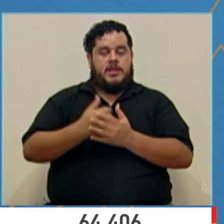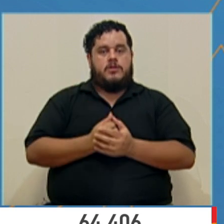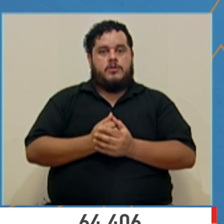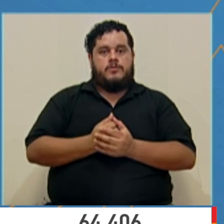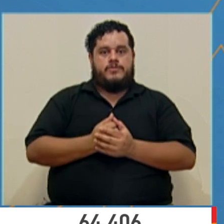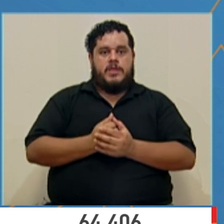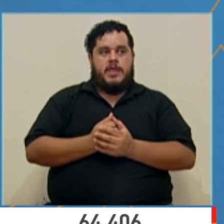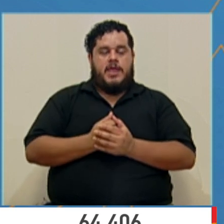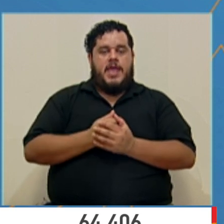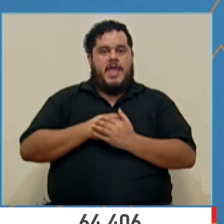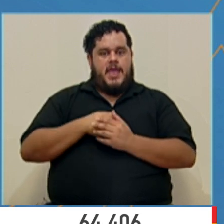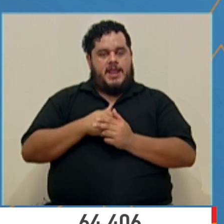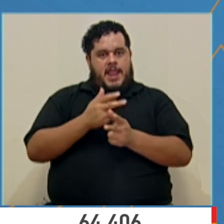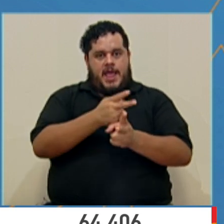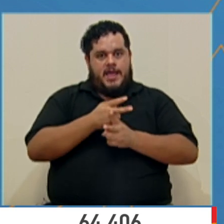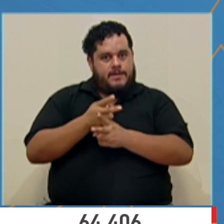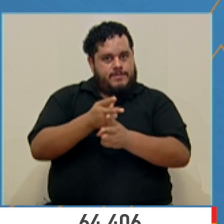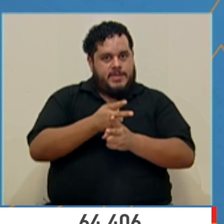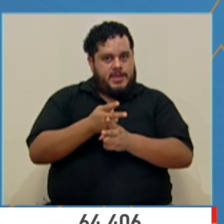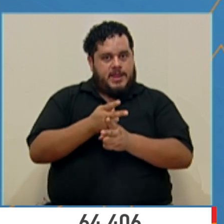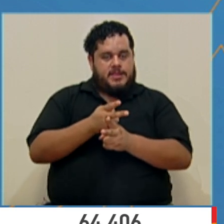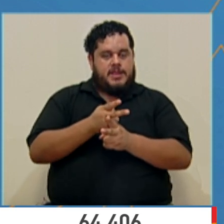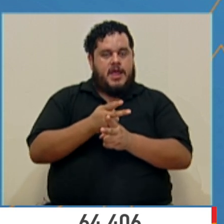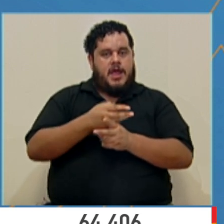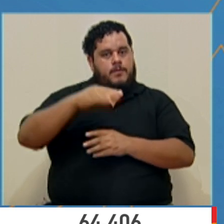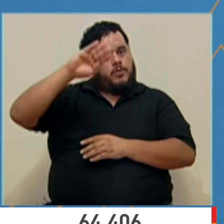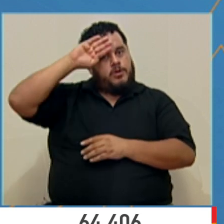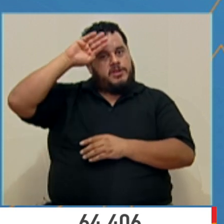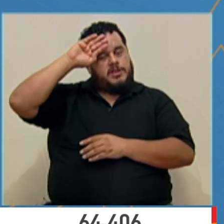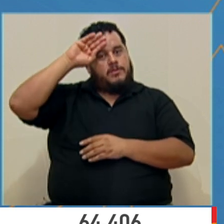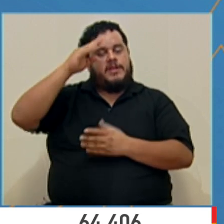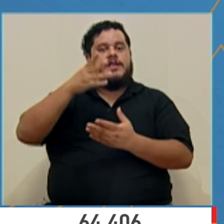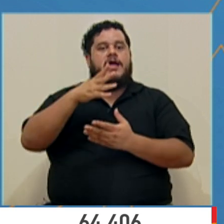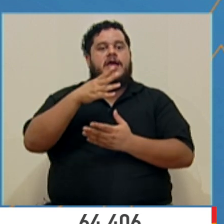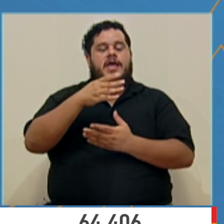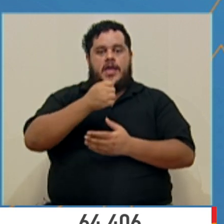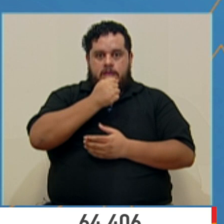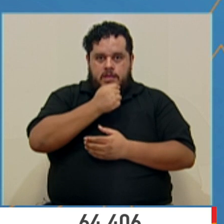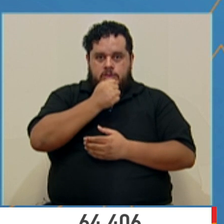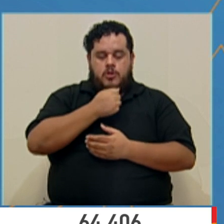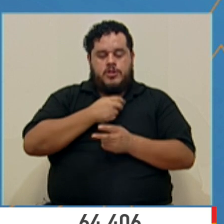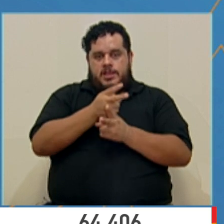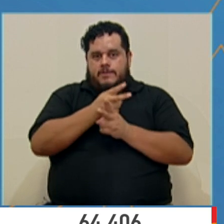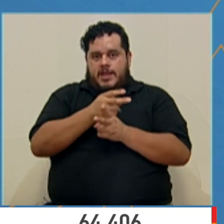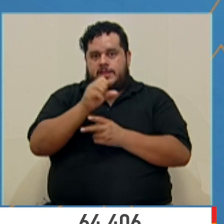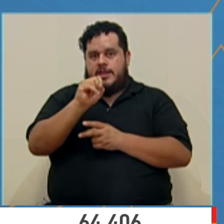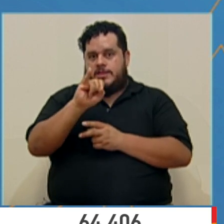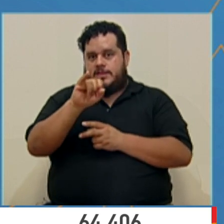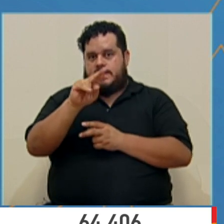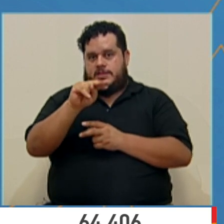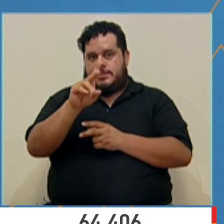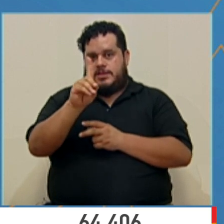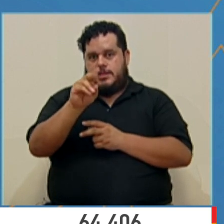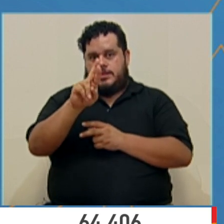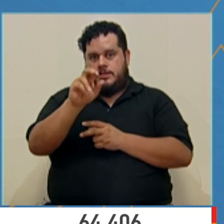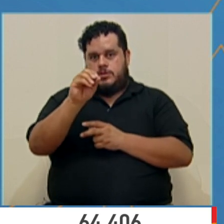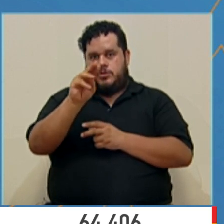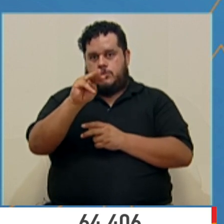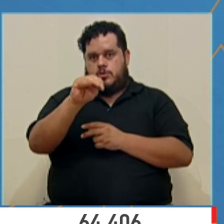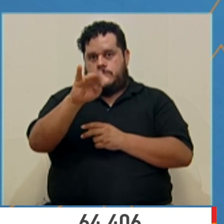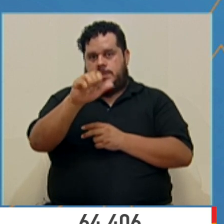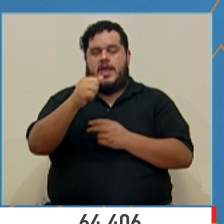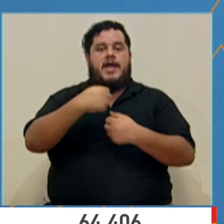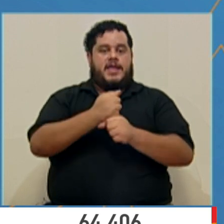en la vigilancia por síntomas de fiebre y tos, lo que llamamos la vigilancia sindrómica que desarrolla la Caja Costarricense de